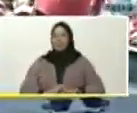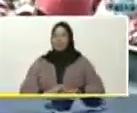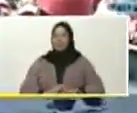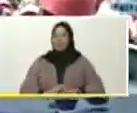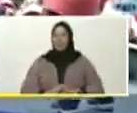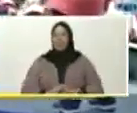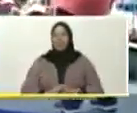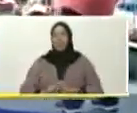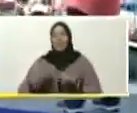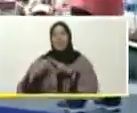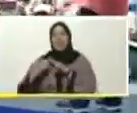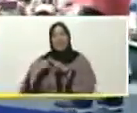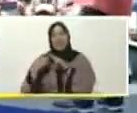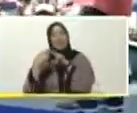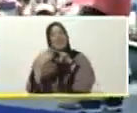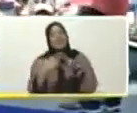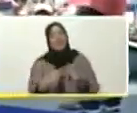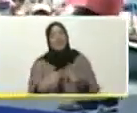para entregarle